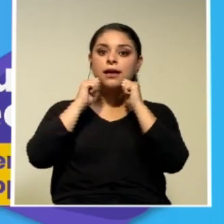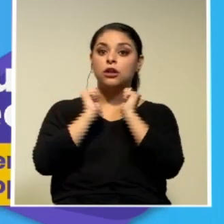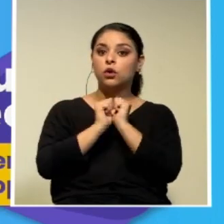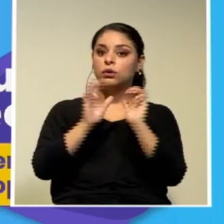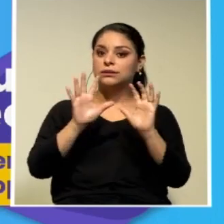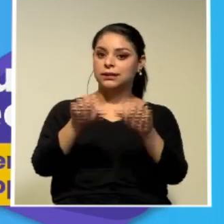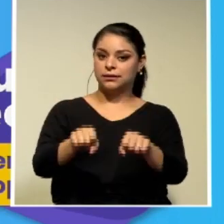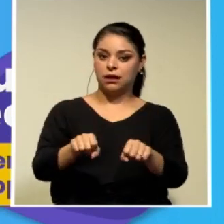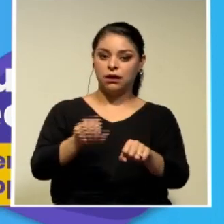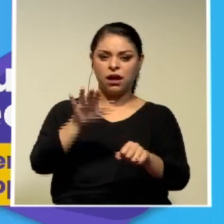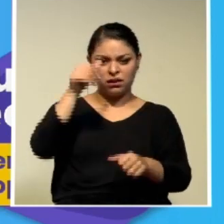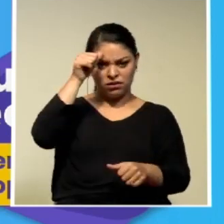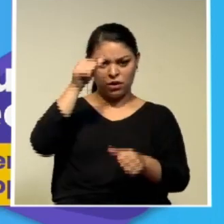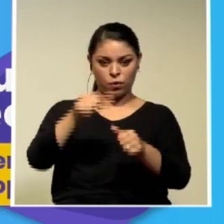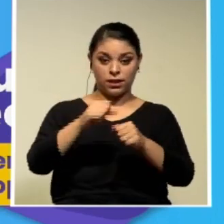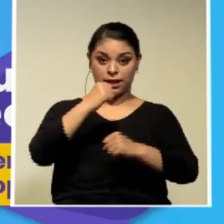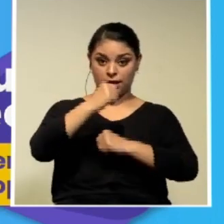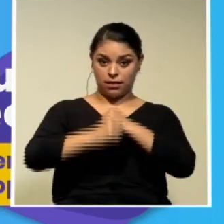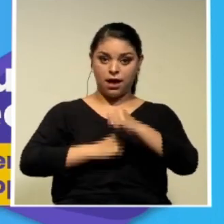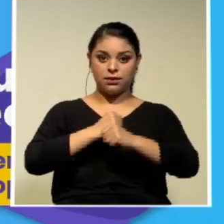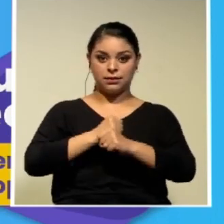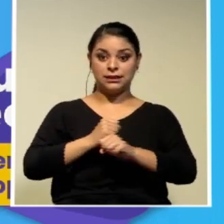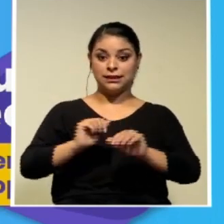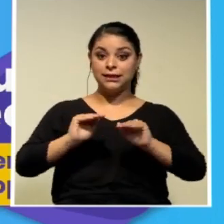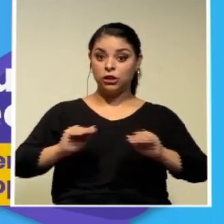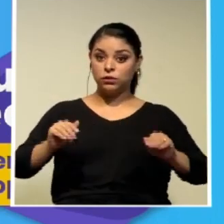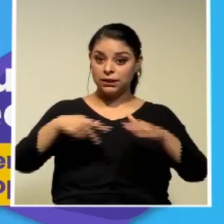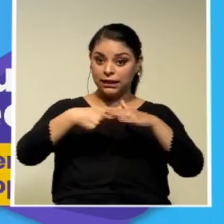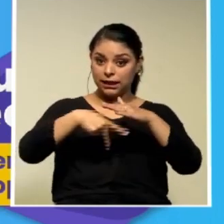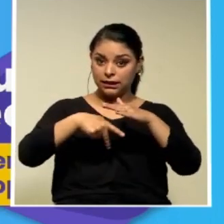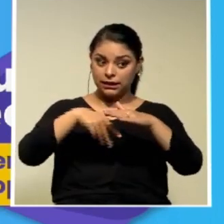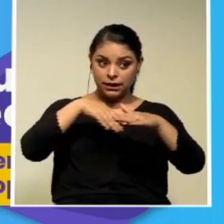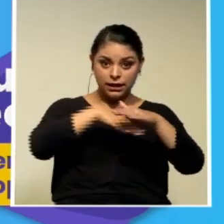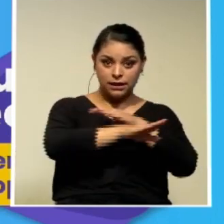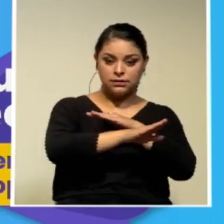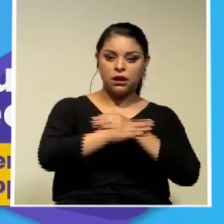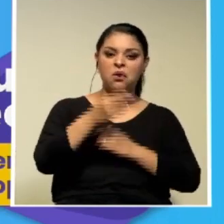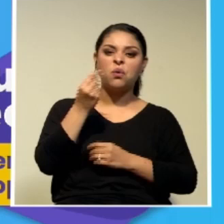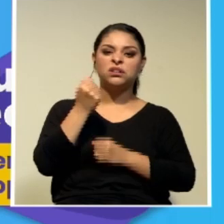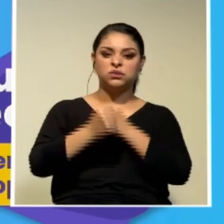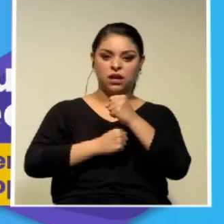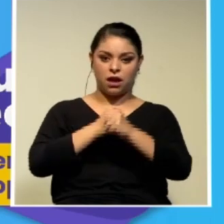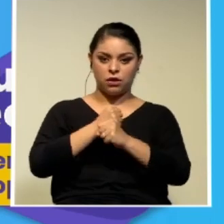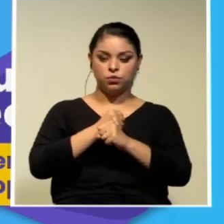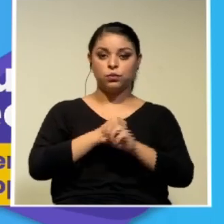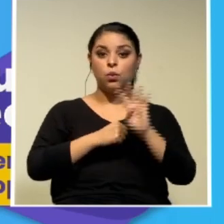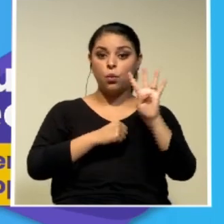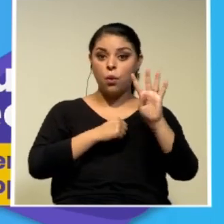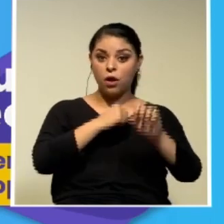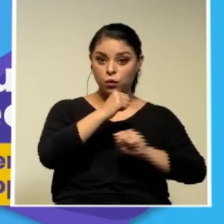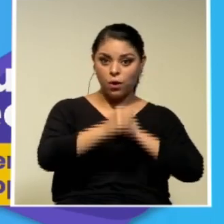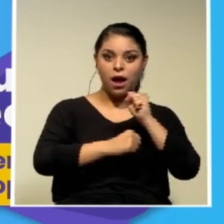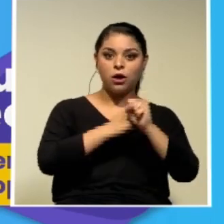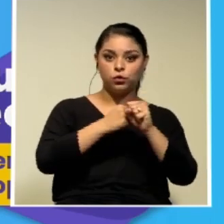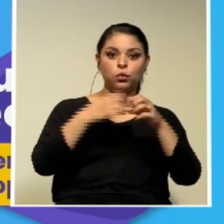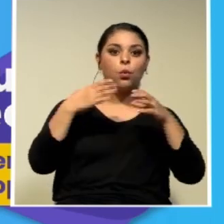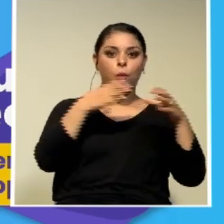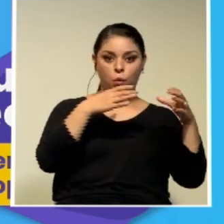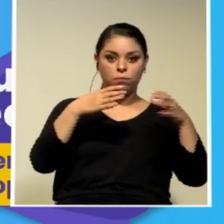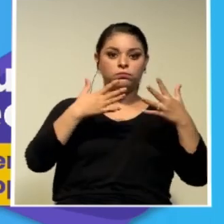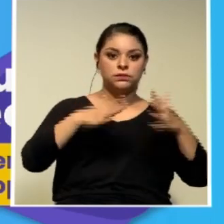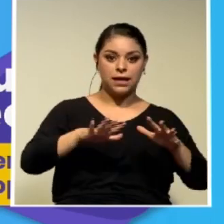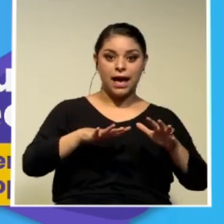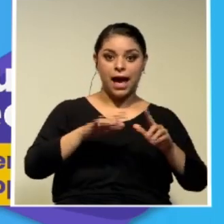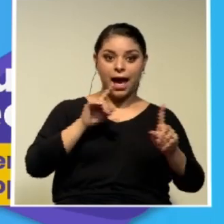recordarles, Gwen, la edad, ¿verdad?, que deben tener los niños y las niñas. ¿Cuál sería? Deben tener 4 años cumplidos al 15 de febrero